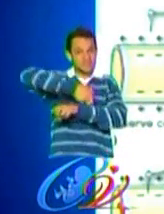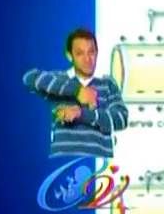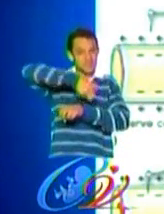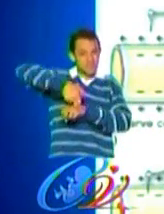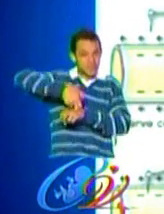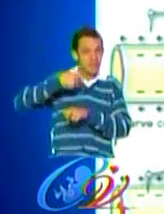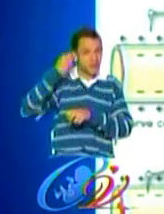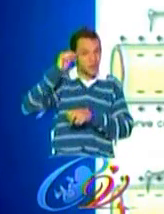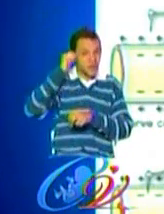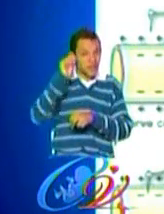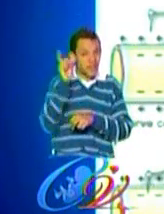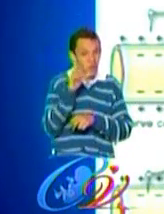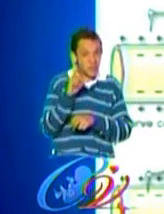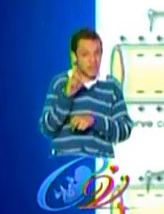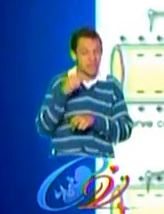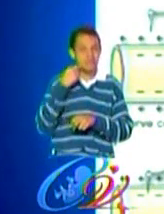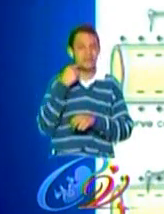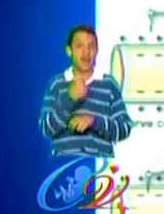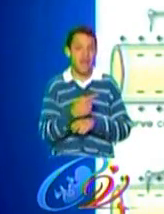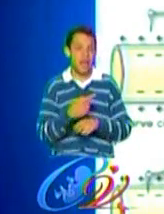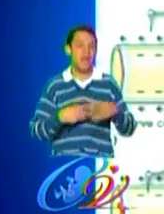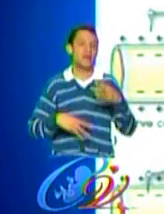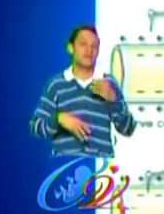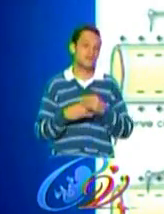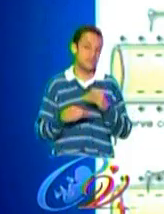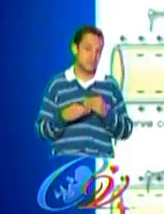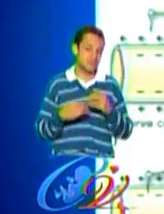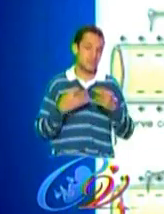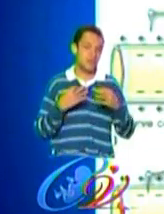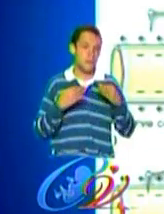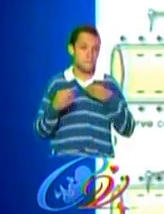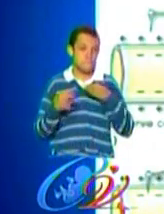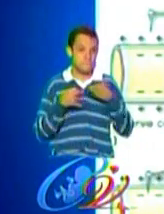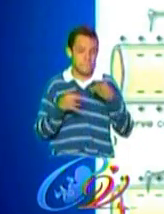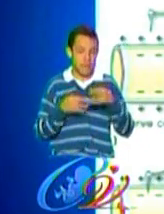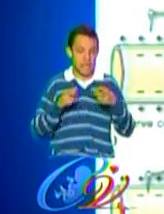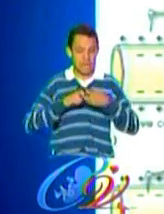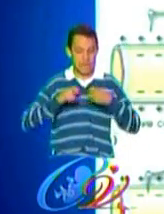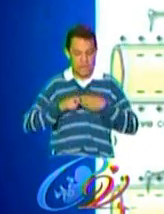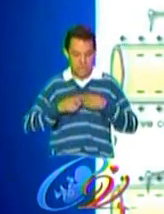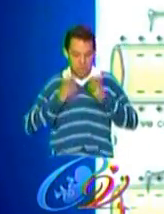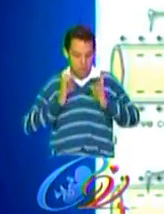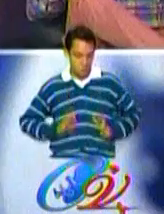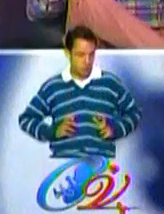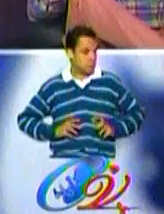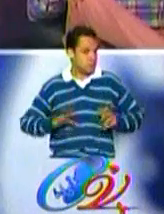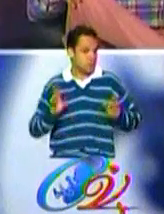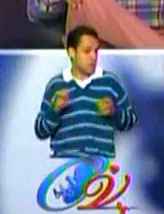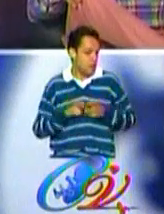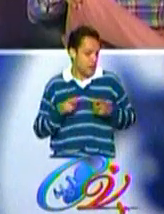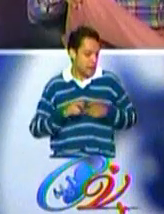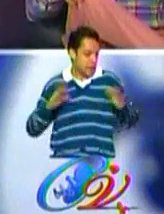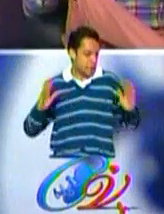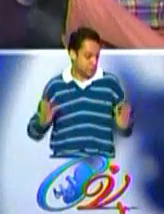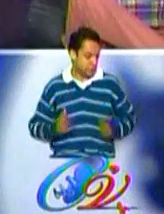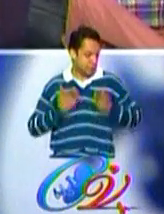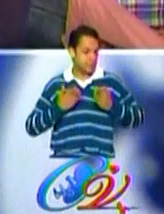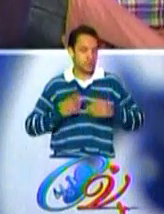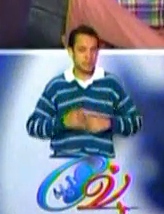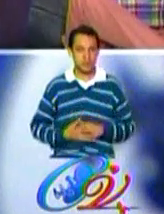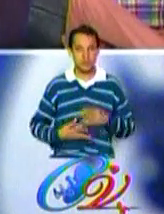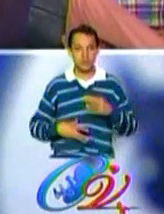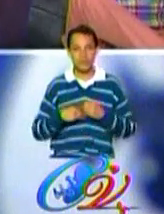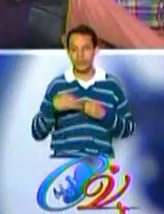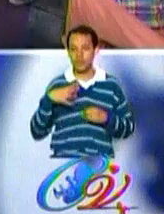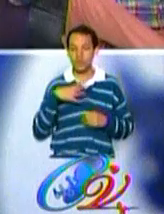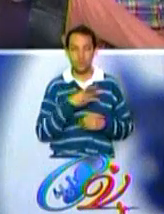del BioFeedback, la parte dieléctrica del cuerpo. Nosotros somos electricidad, somos energía. A todos los